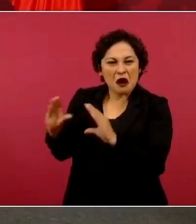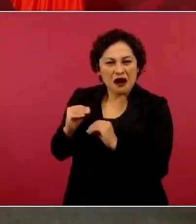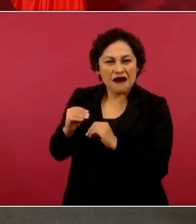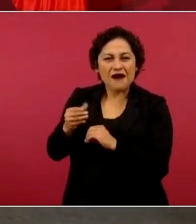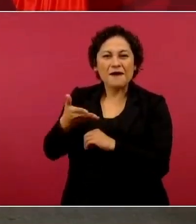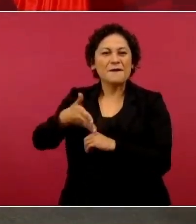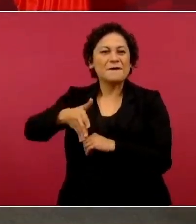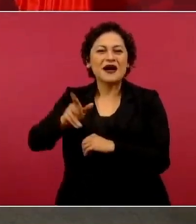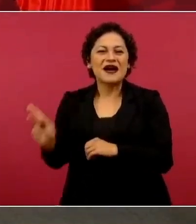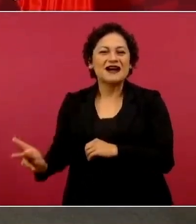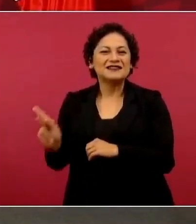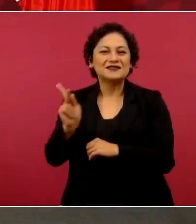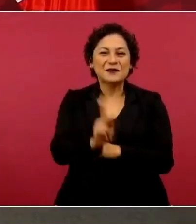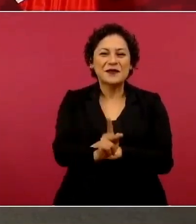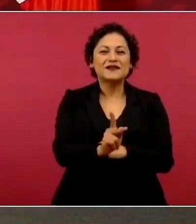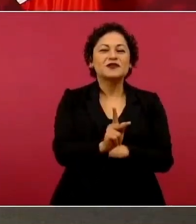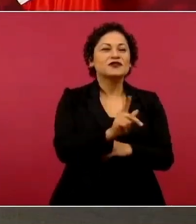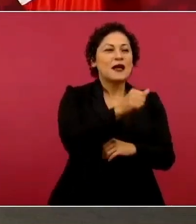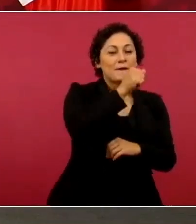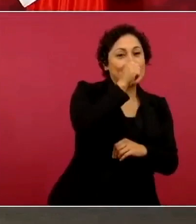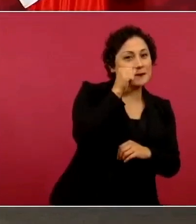Melchor Ocampo de Benito Juárez.